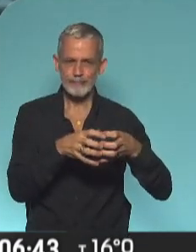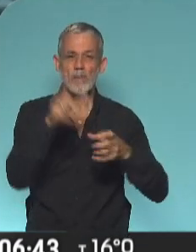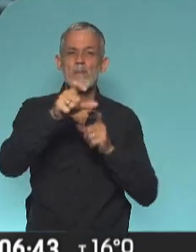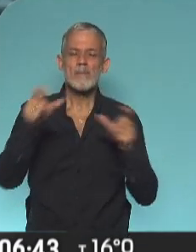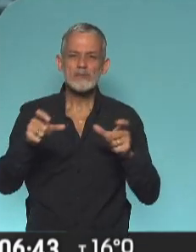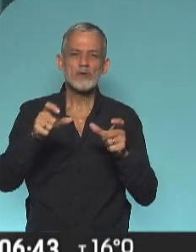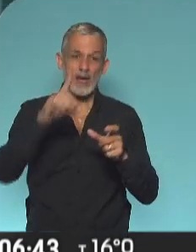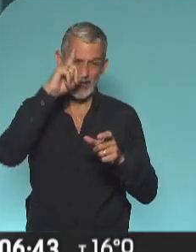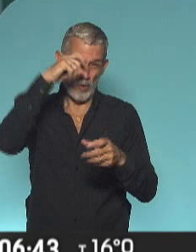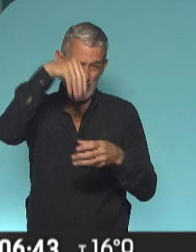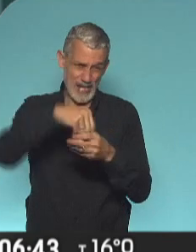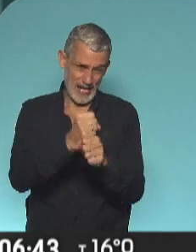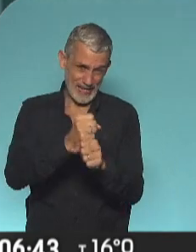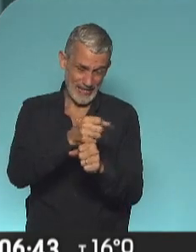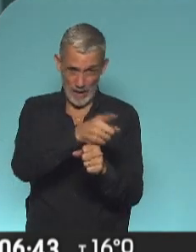personal de salud,